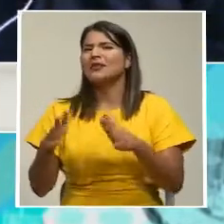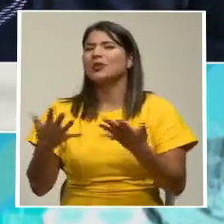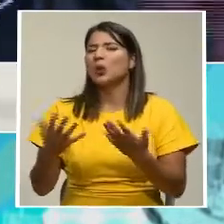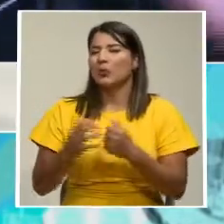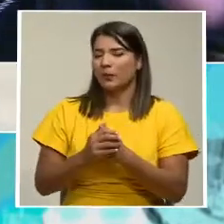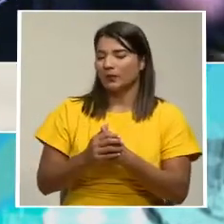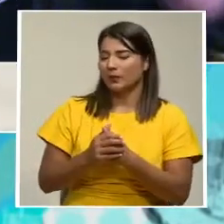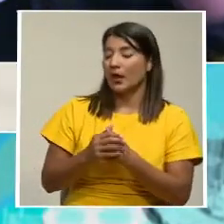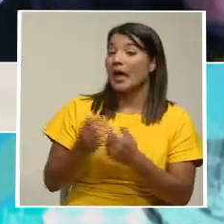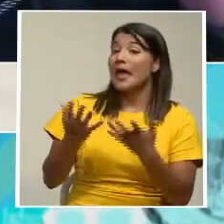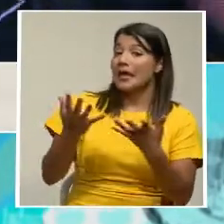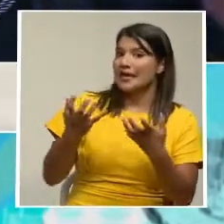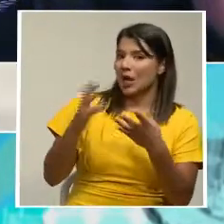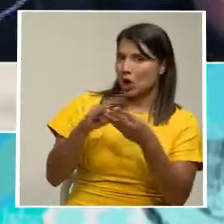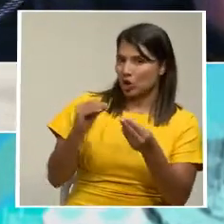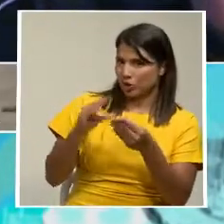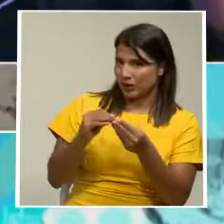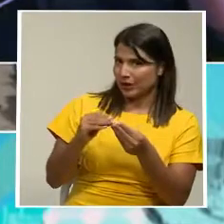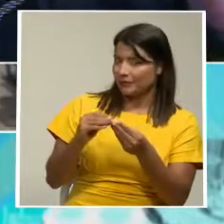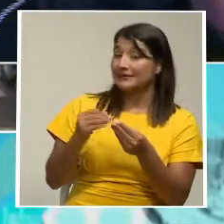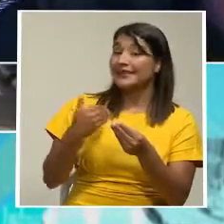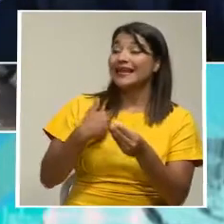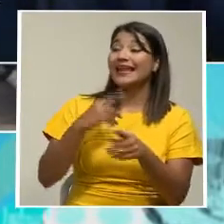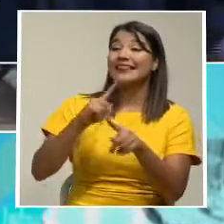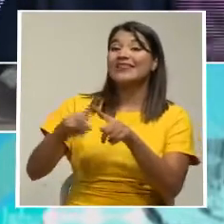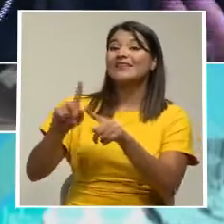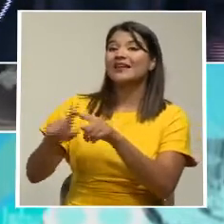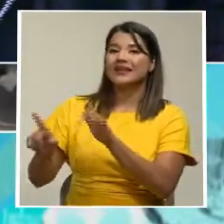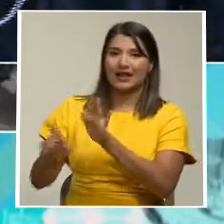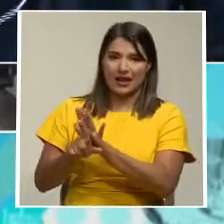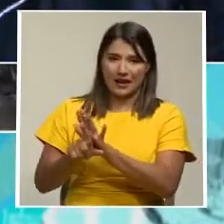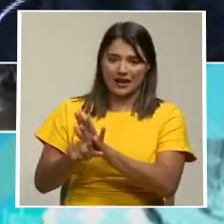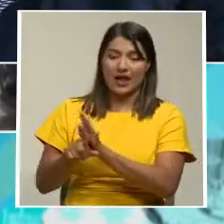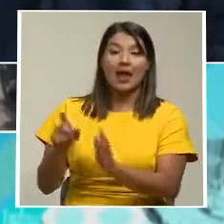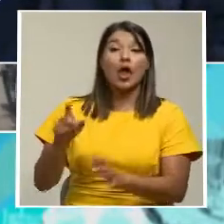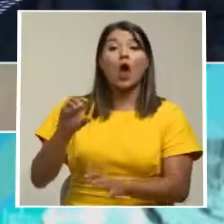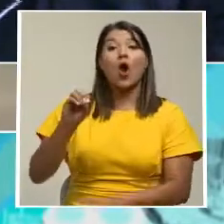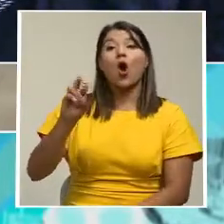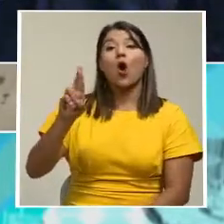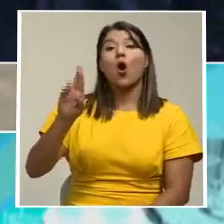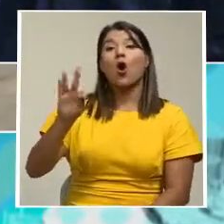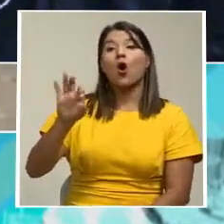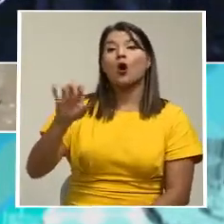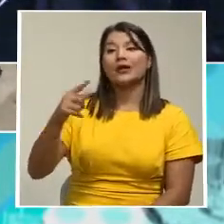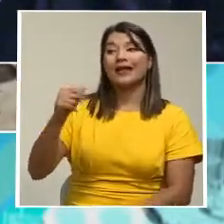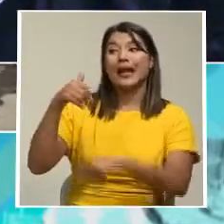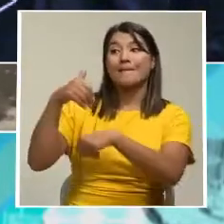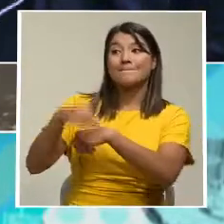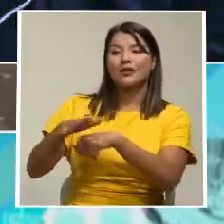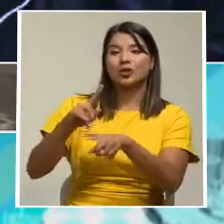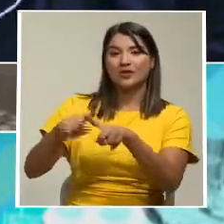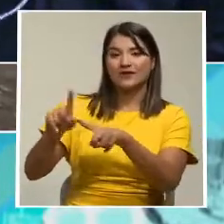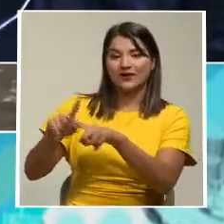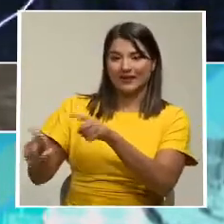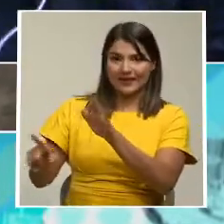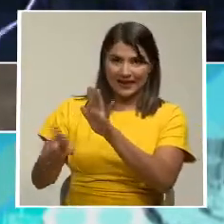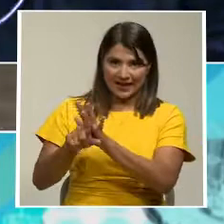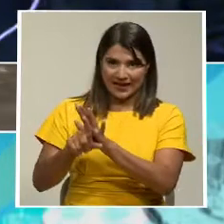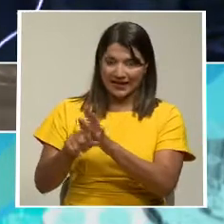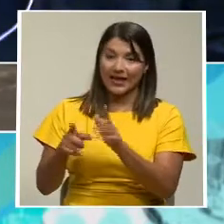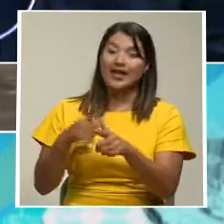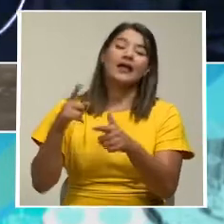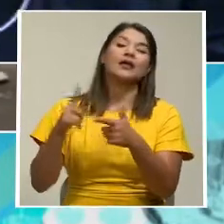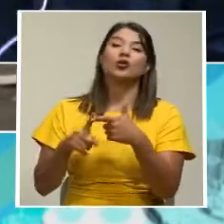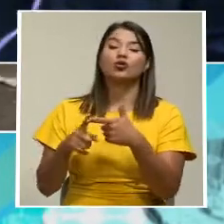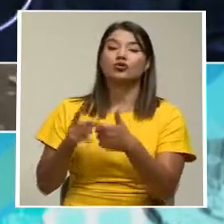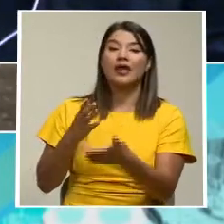Te cuento que son varias leyes. Ortega envió un paquete de leyes a la Asamblea Nacional que le han dado el golpe de gracia a lo que